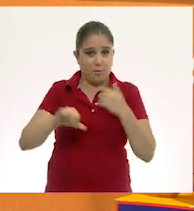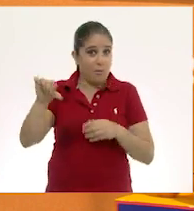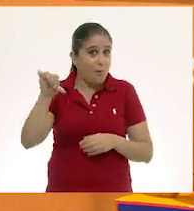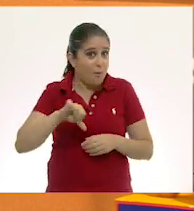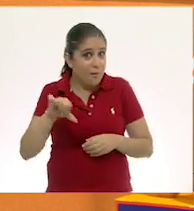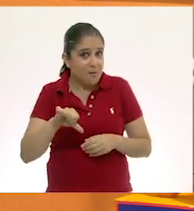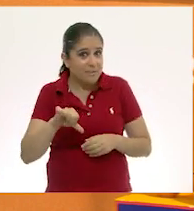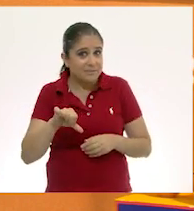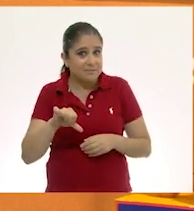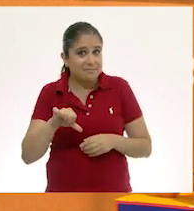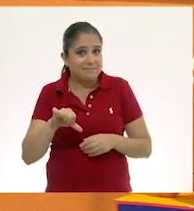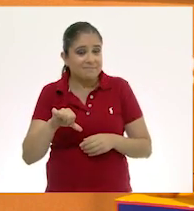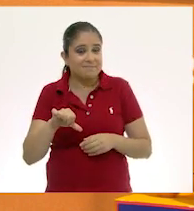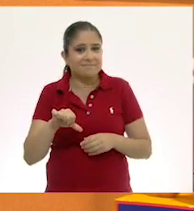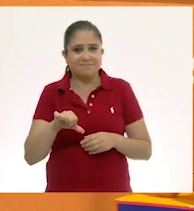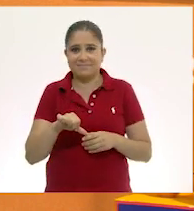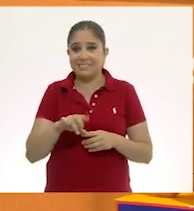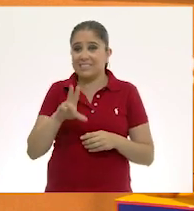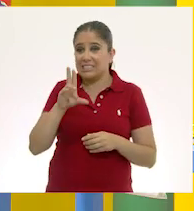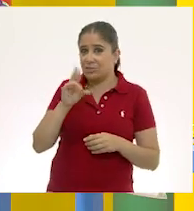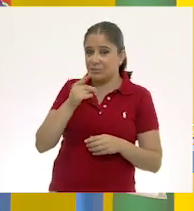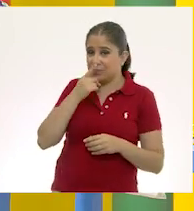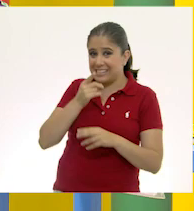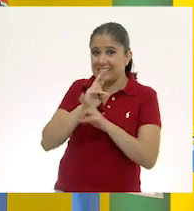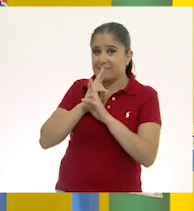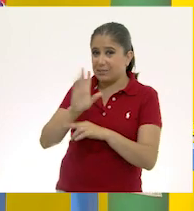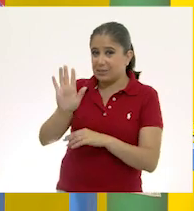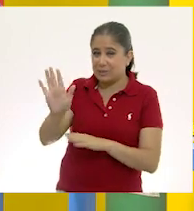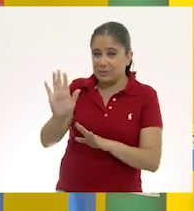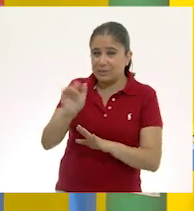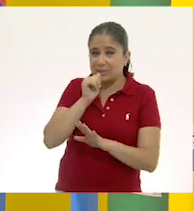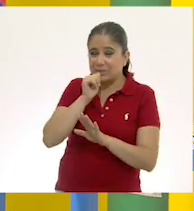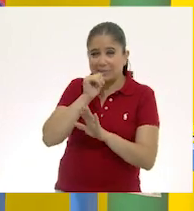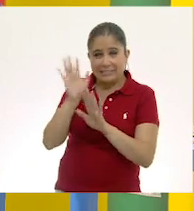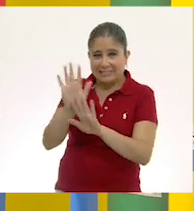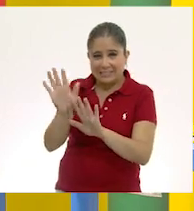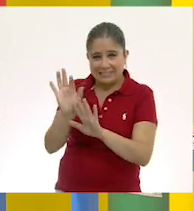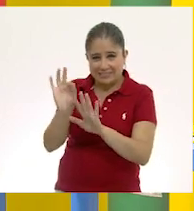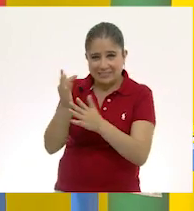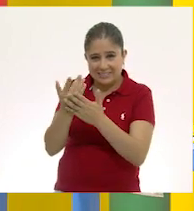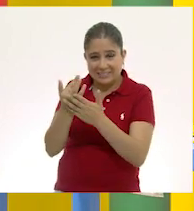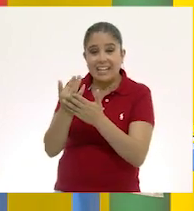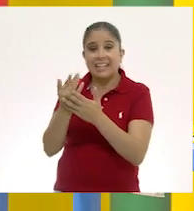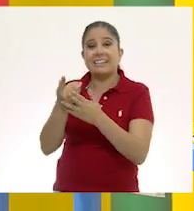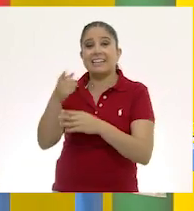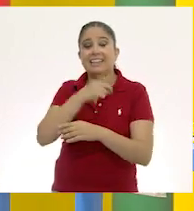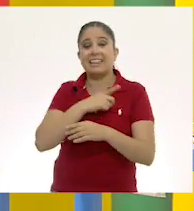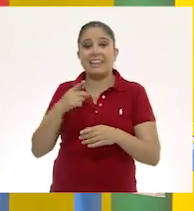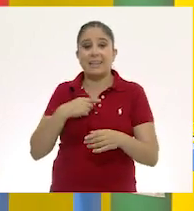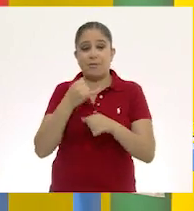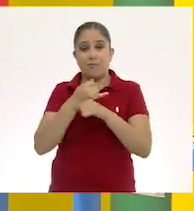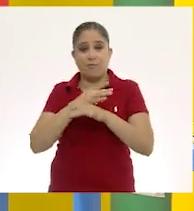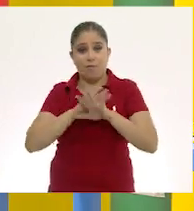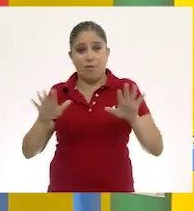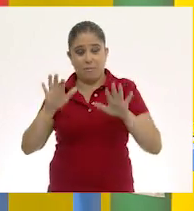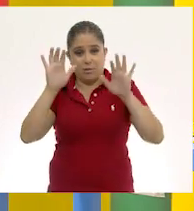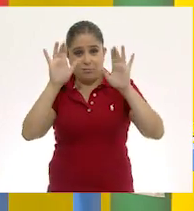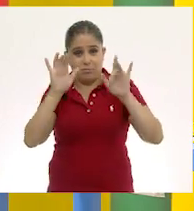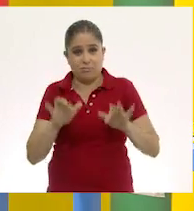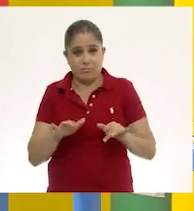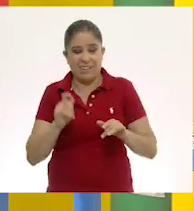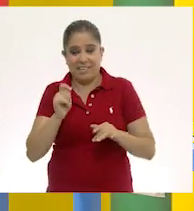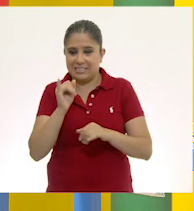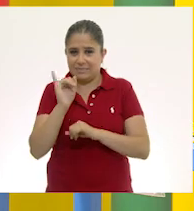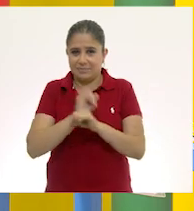hoy? No digas la respuesta todavía. ¿Ah, no? ¿Todavía? No. Tenemos que hacer un informe de nuestra investigación. Un informe de